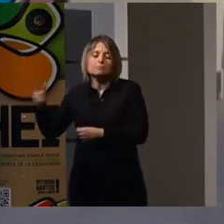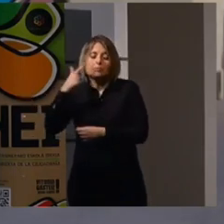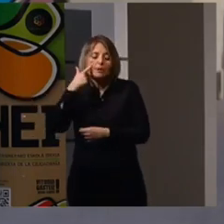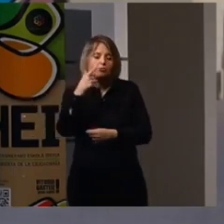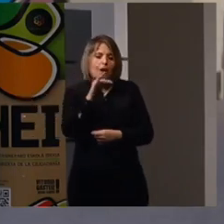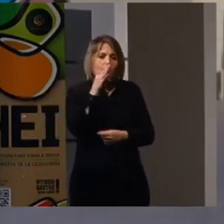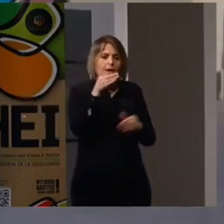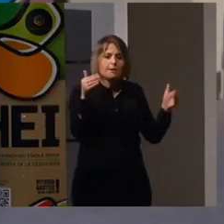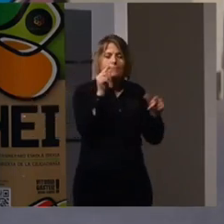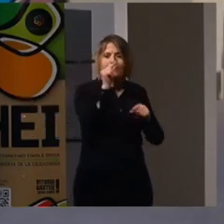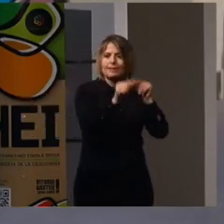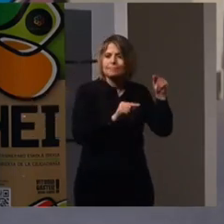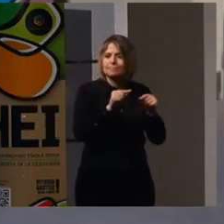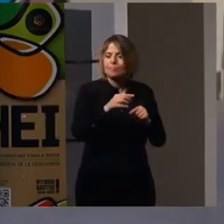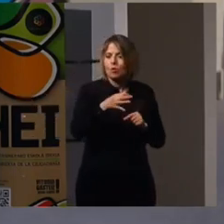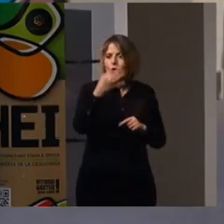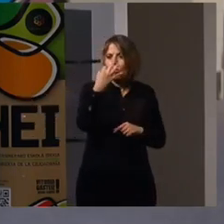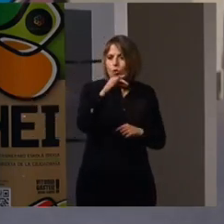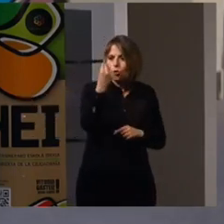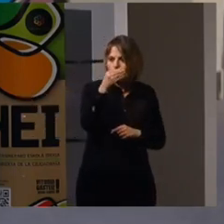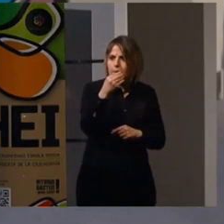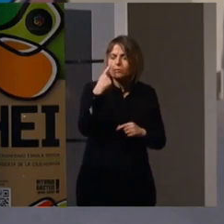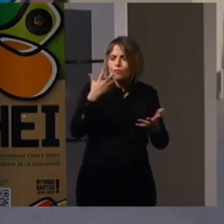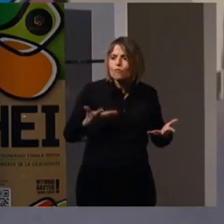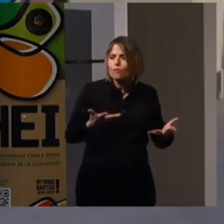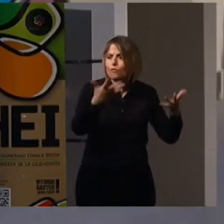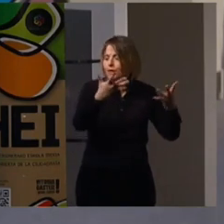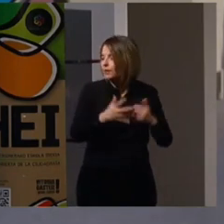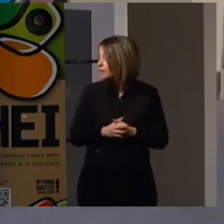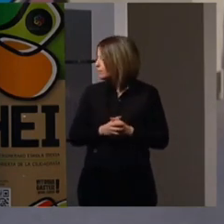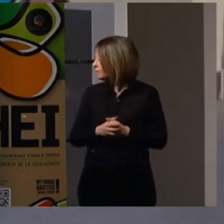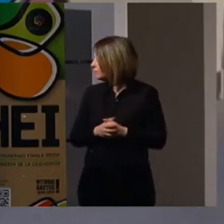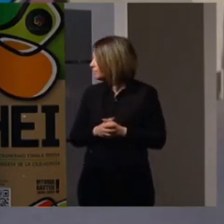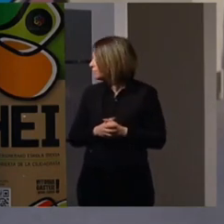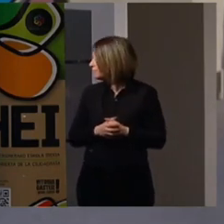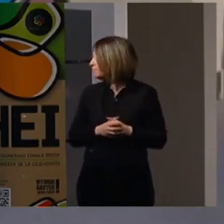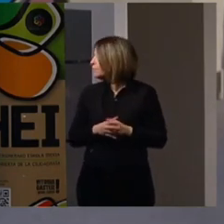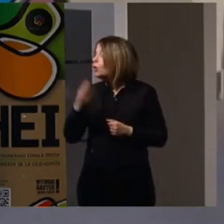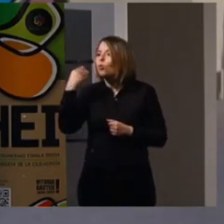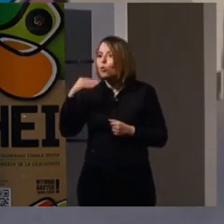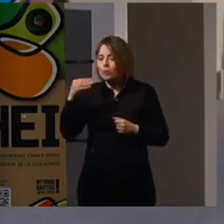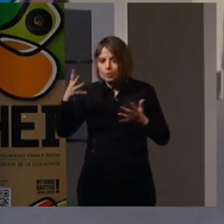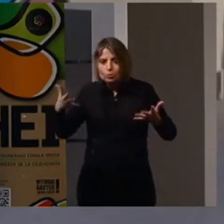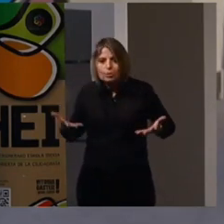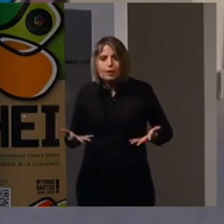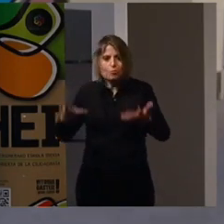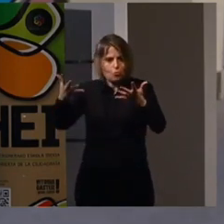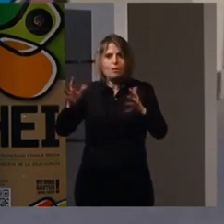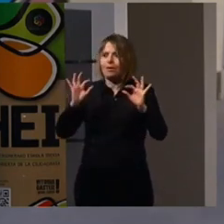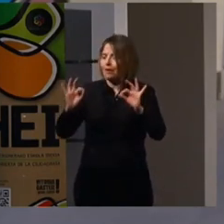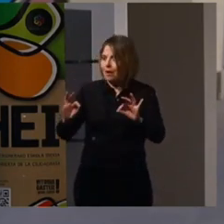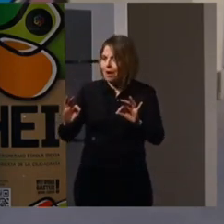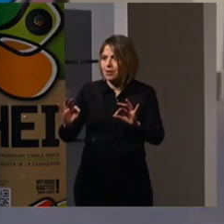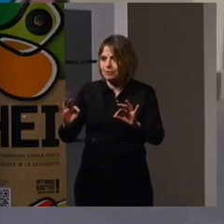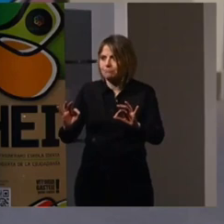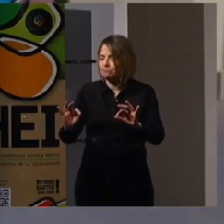este discurso joven tan profundamente reaccionario tiene mucha potencia. Entonces, el empuje de la juventud va a estar, es inevitable,